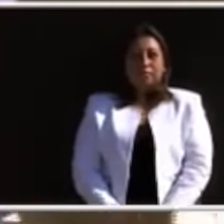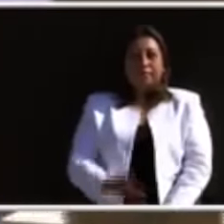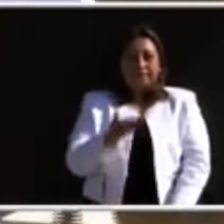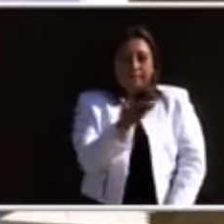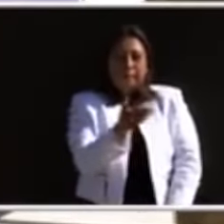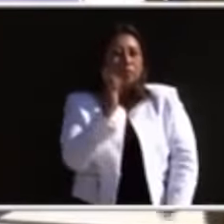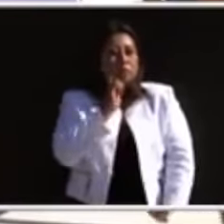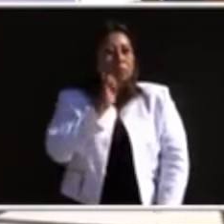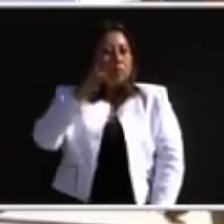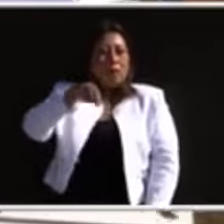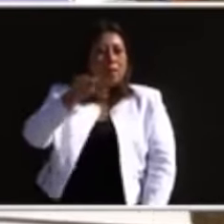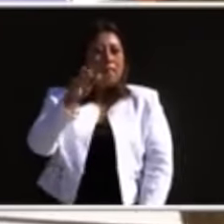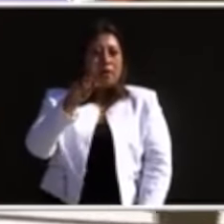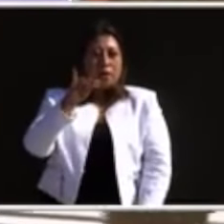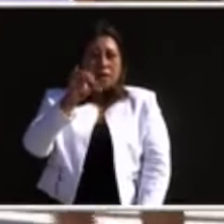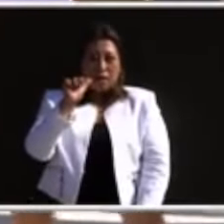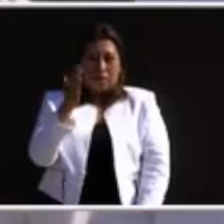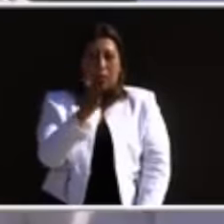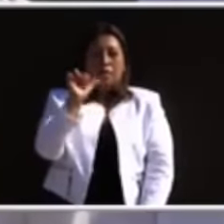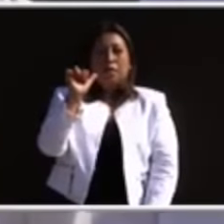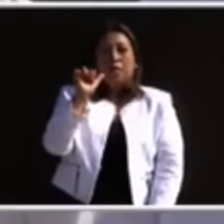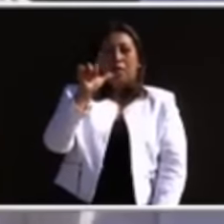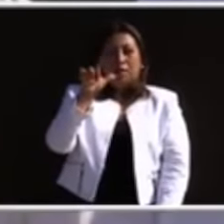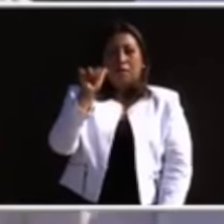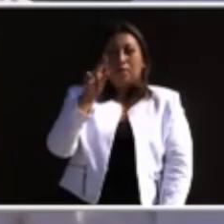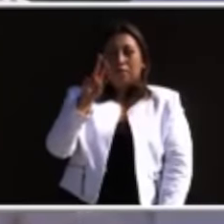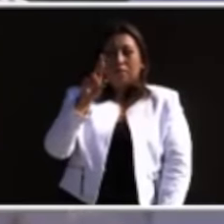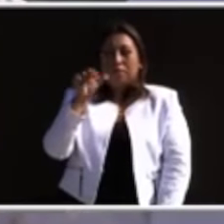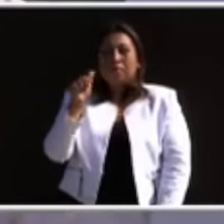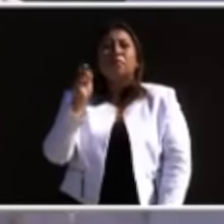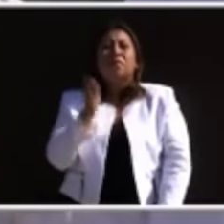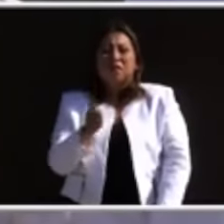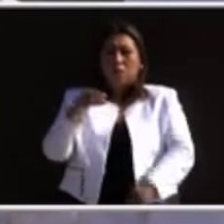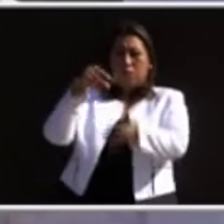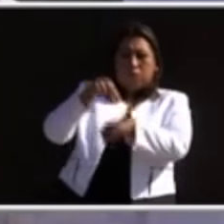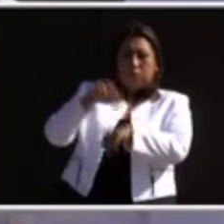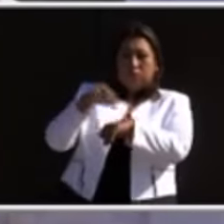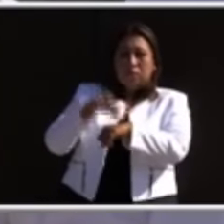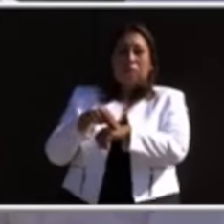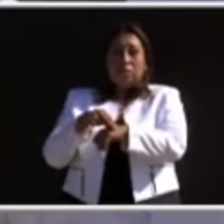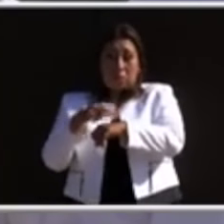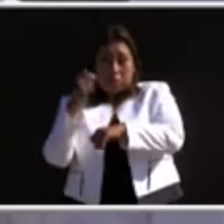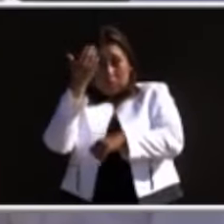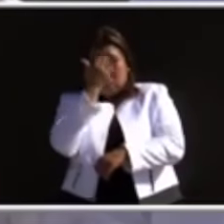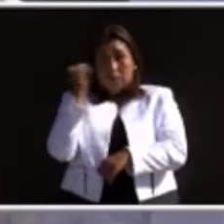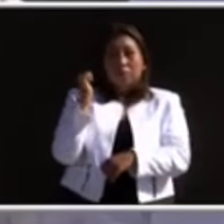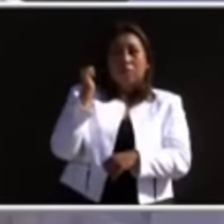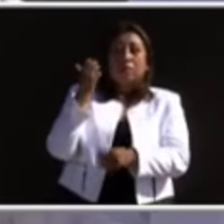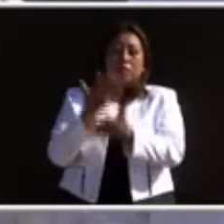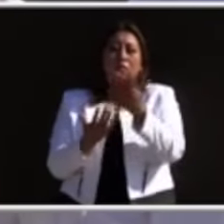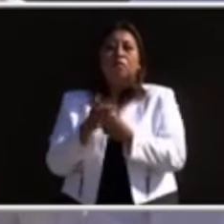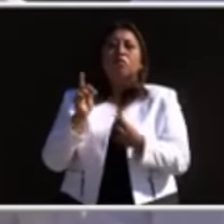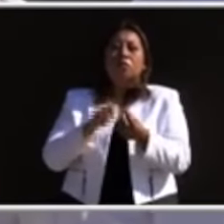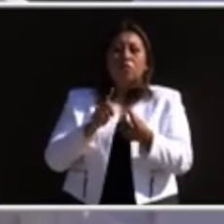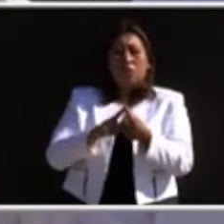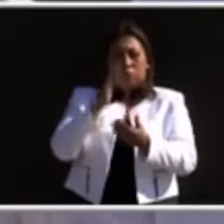María Laura es médico general egresada de la Universidad Veracruzana. Tiene estudios en